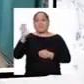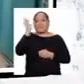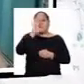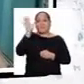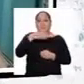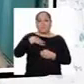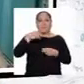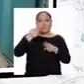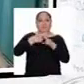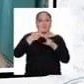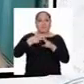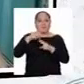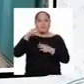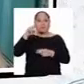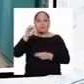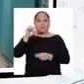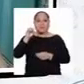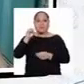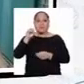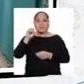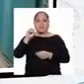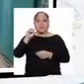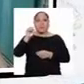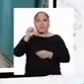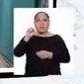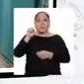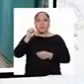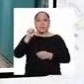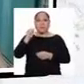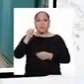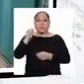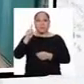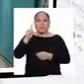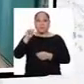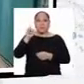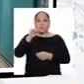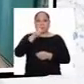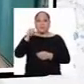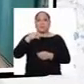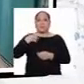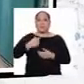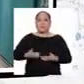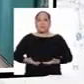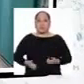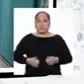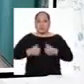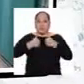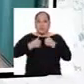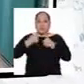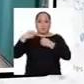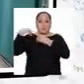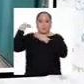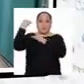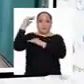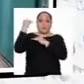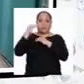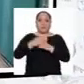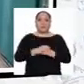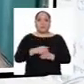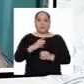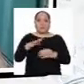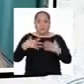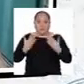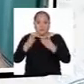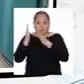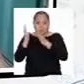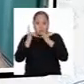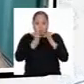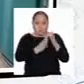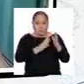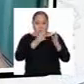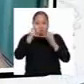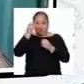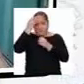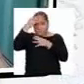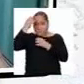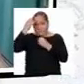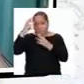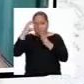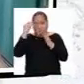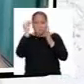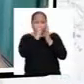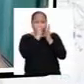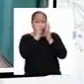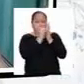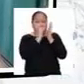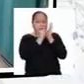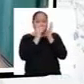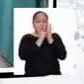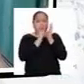Hola, me llamo Rosalía Madrid Morales y soy de la registraduría. Hemos visto que es posible organizar datos y agruparlos en